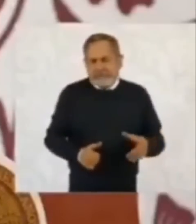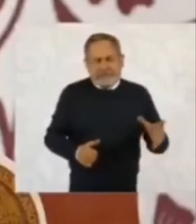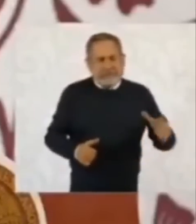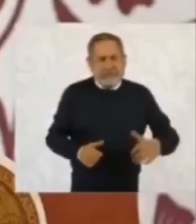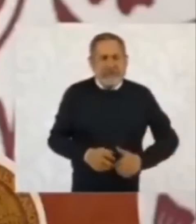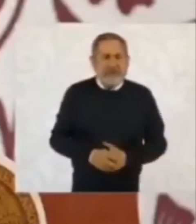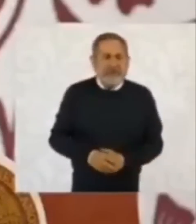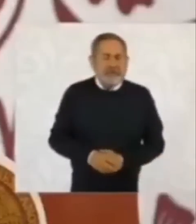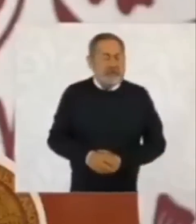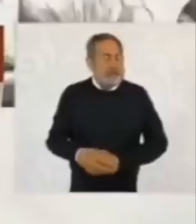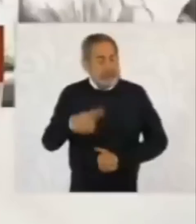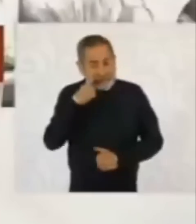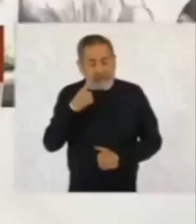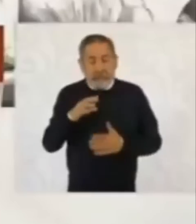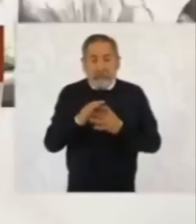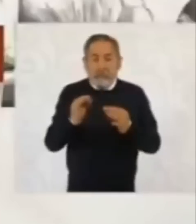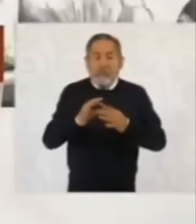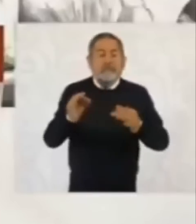La tendencia